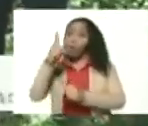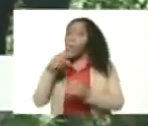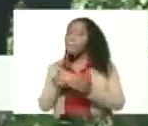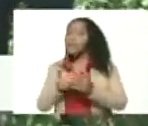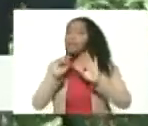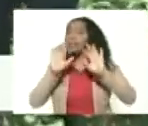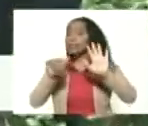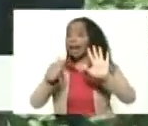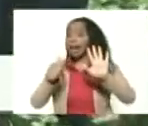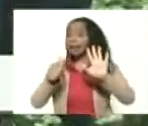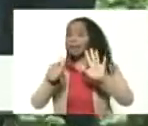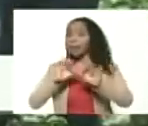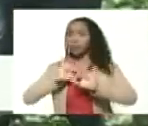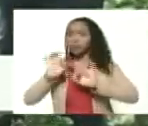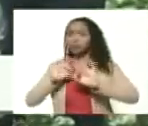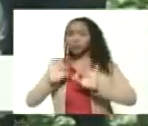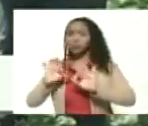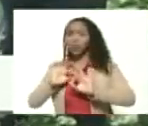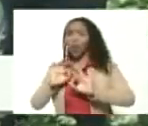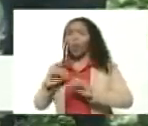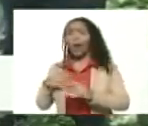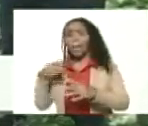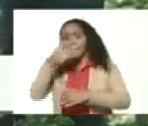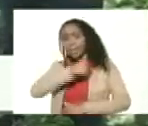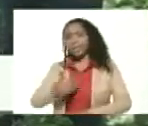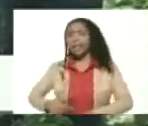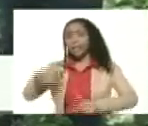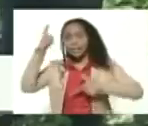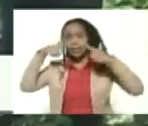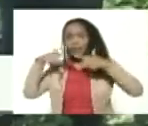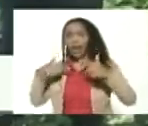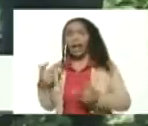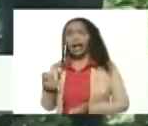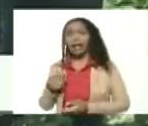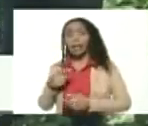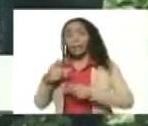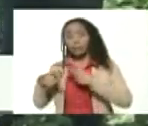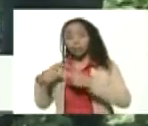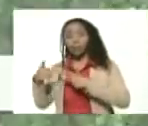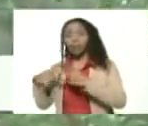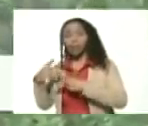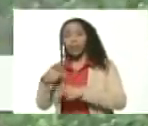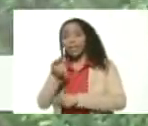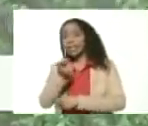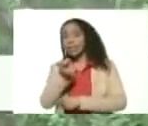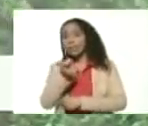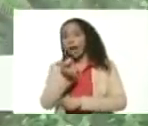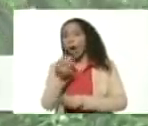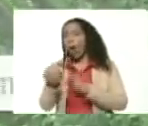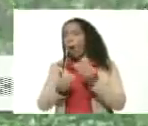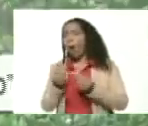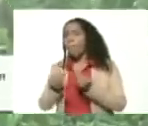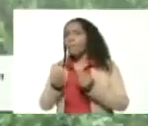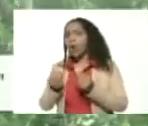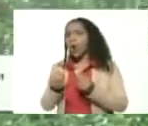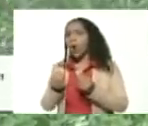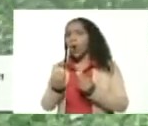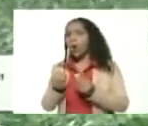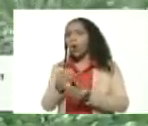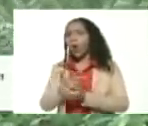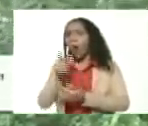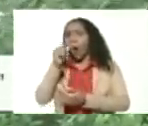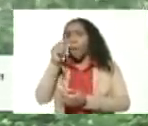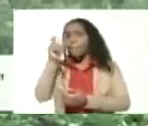2006, preparándose con el comandante Chávez en la siembra y producción de semillas, como lo es